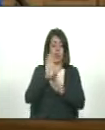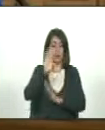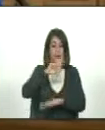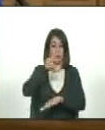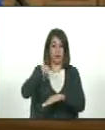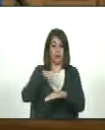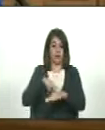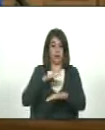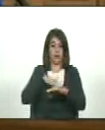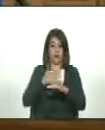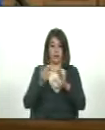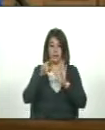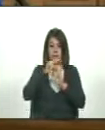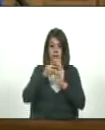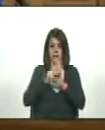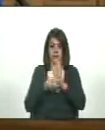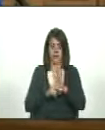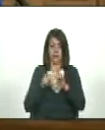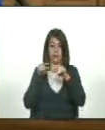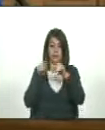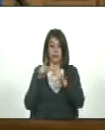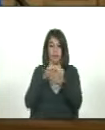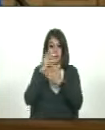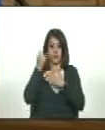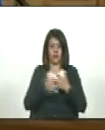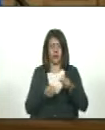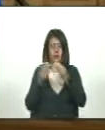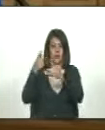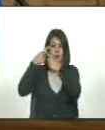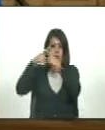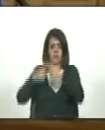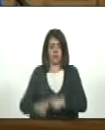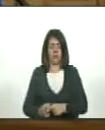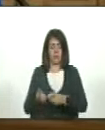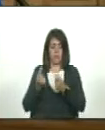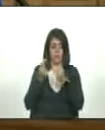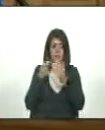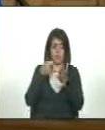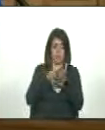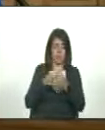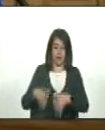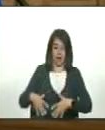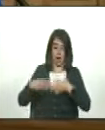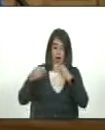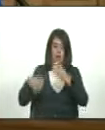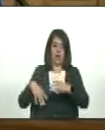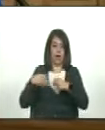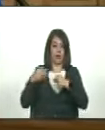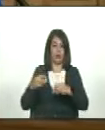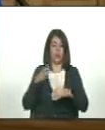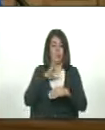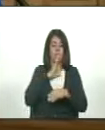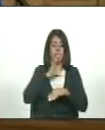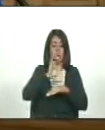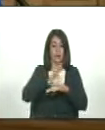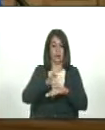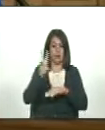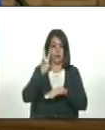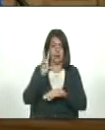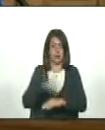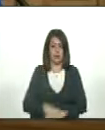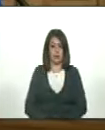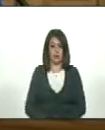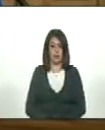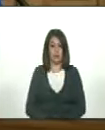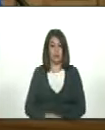Desarrollo Nacional, mediante el cual remiten el proyecto de presupuesto de ingresos y gastos operativos del Banco Central de